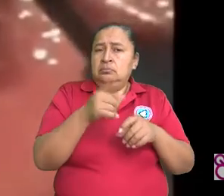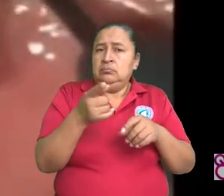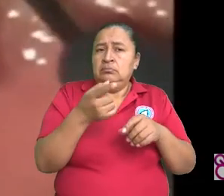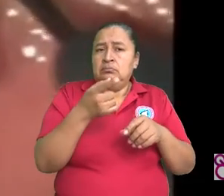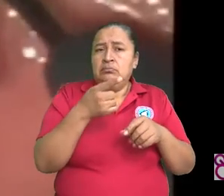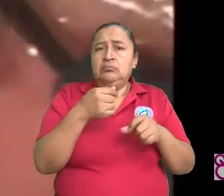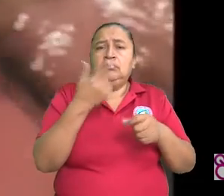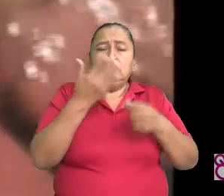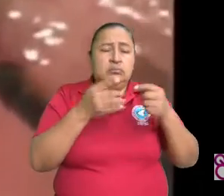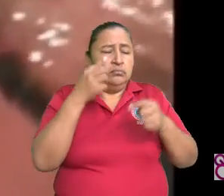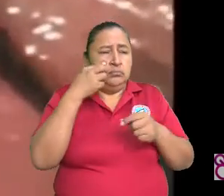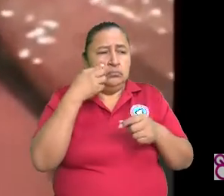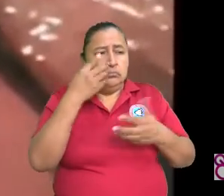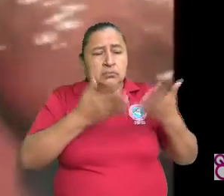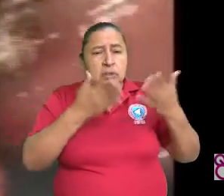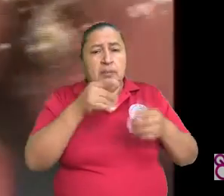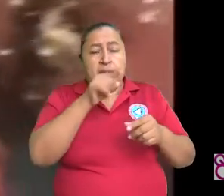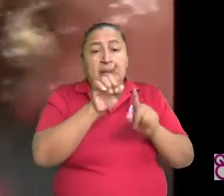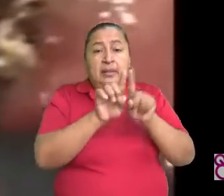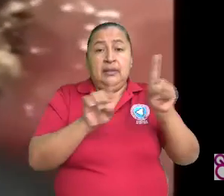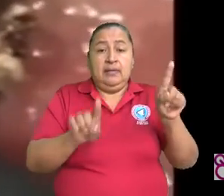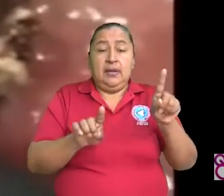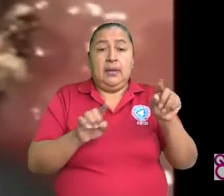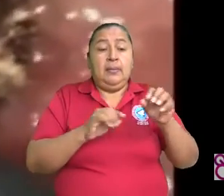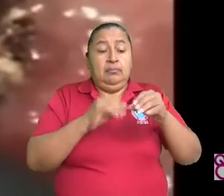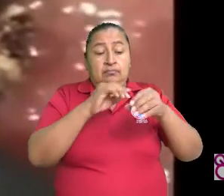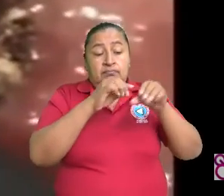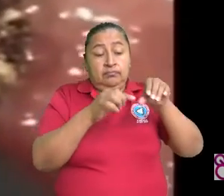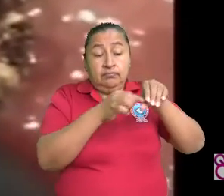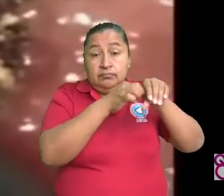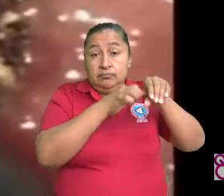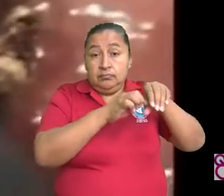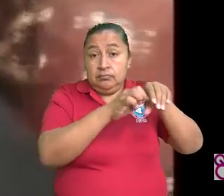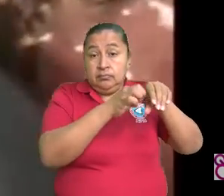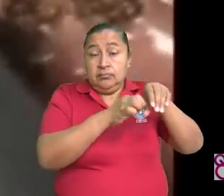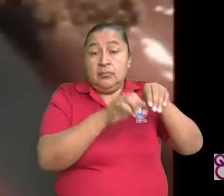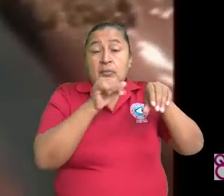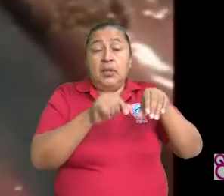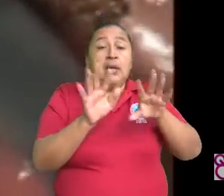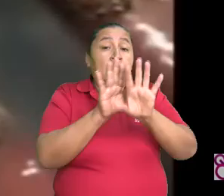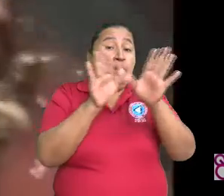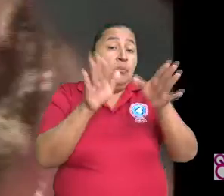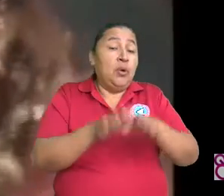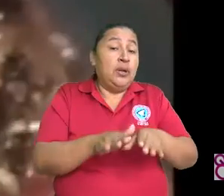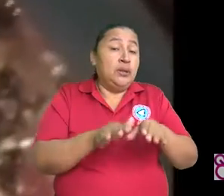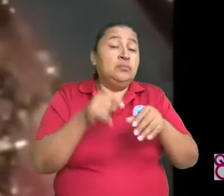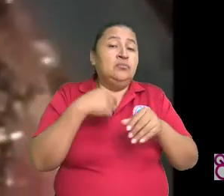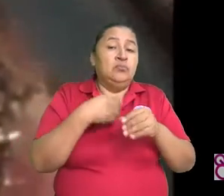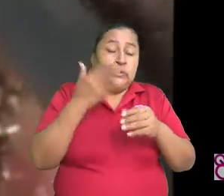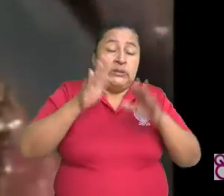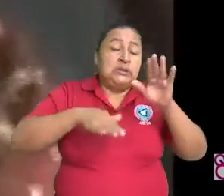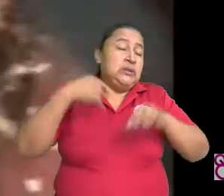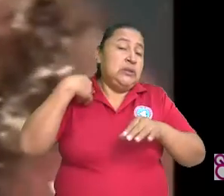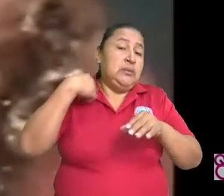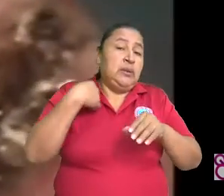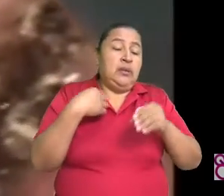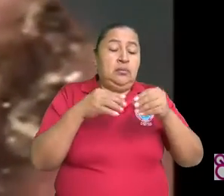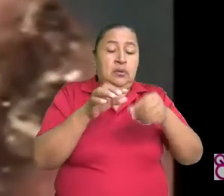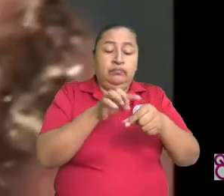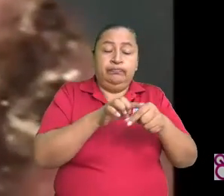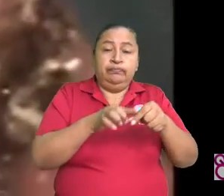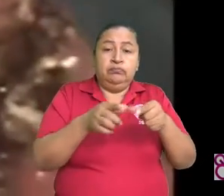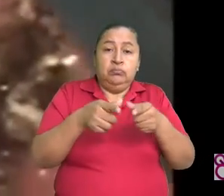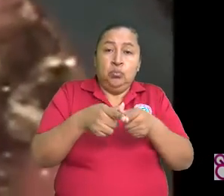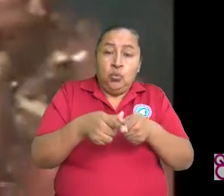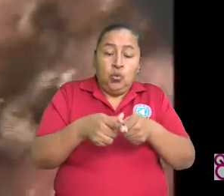ahí es parecer que fuera a nivel de la pared vaginal. Lo que pasa es que a nivel de en las mujeres, muy frecuentes en la vulva, en el